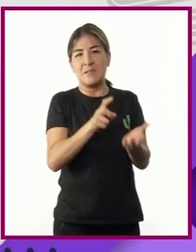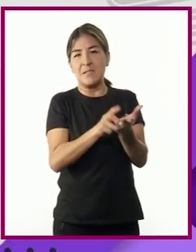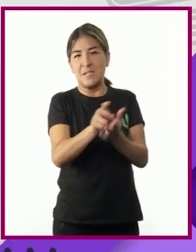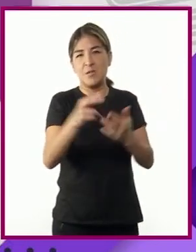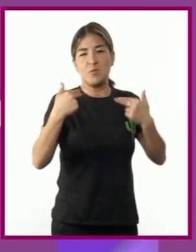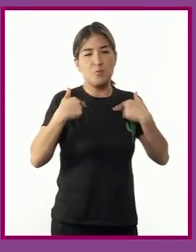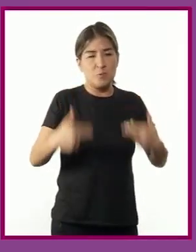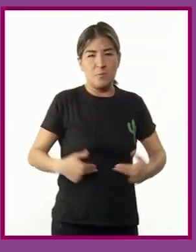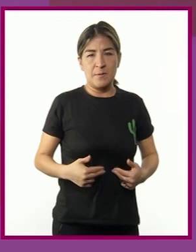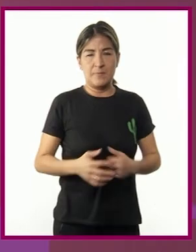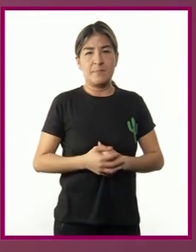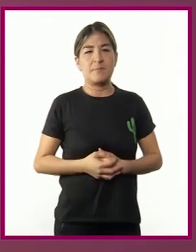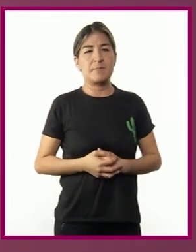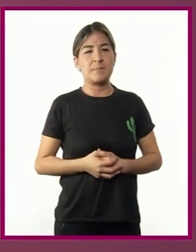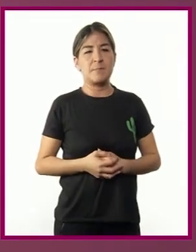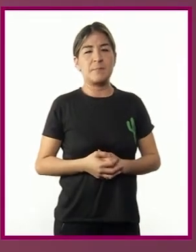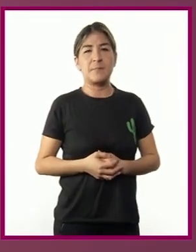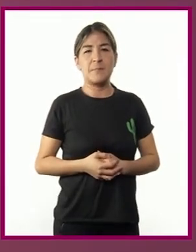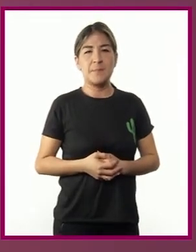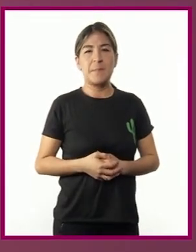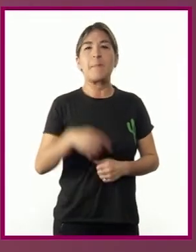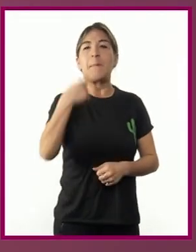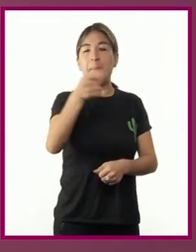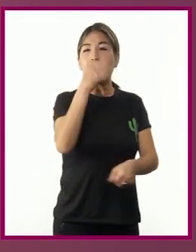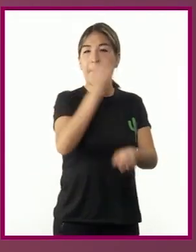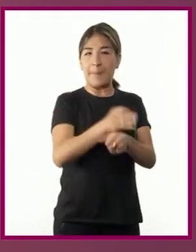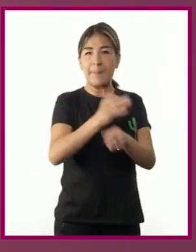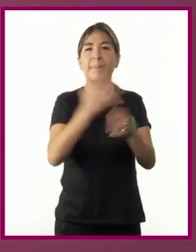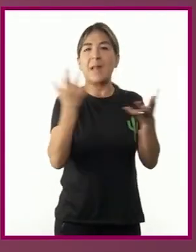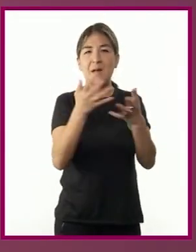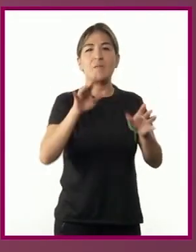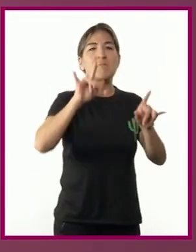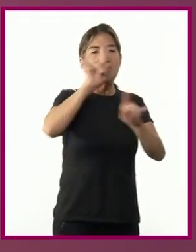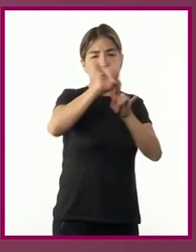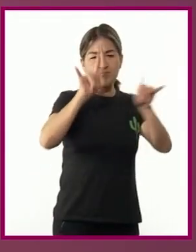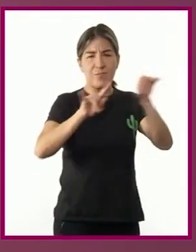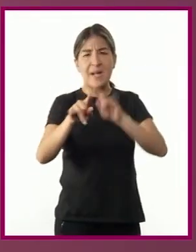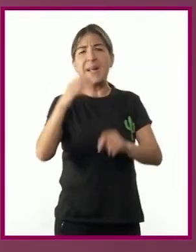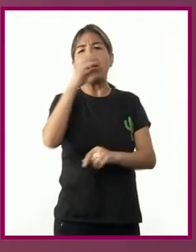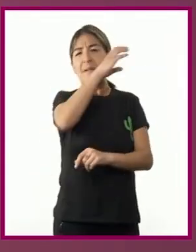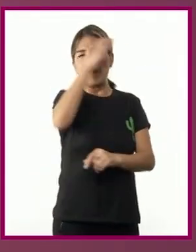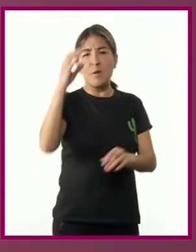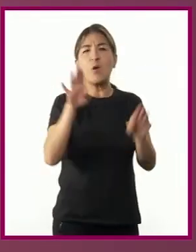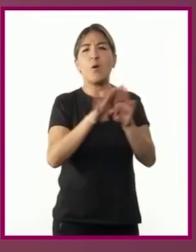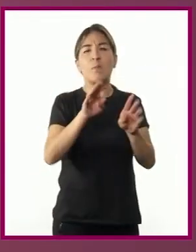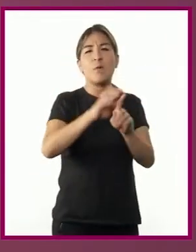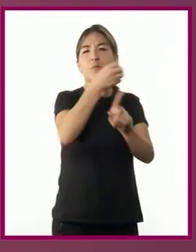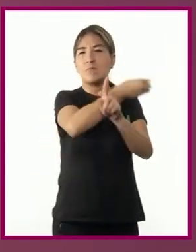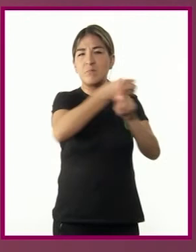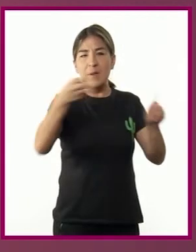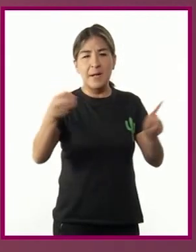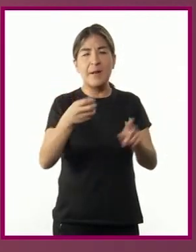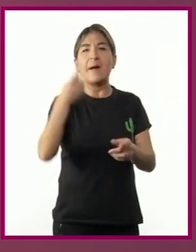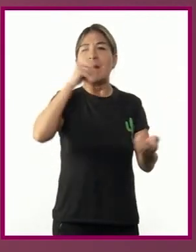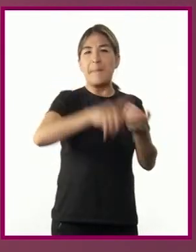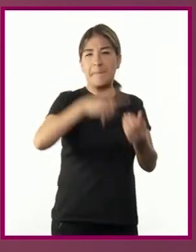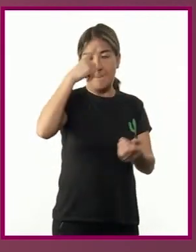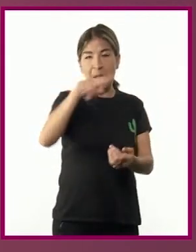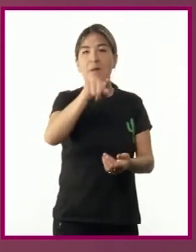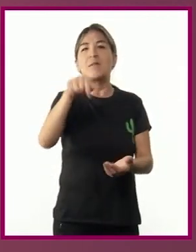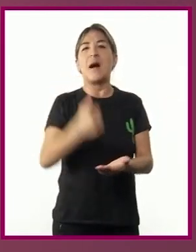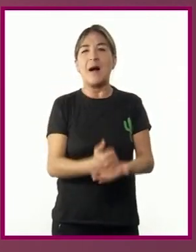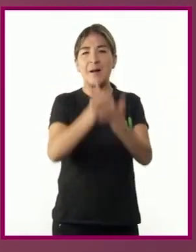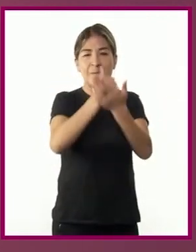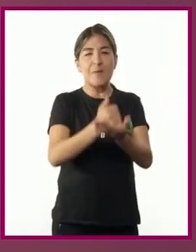humanos. Les invito a que realicen un collage o bien un organizador gráfico que les ayude